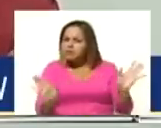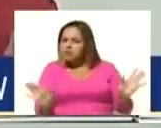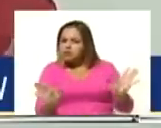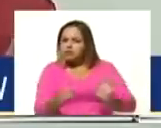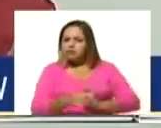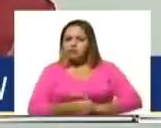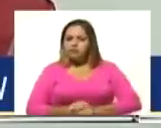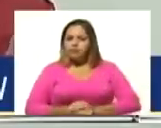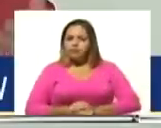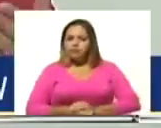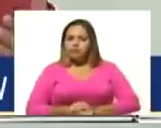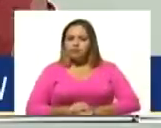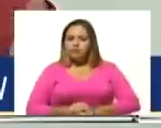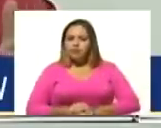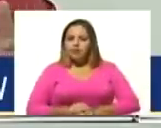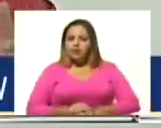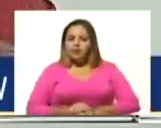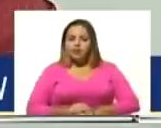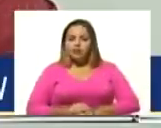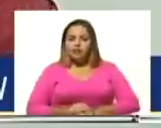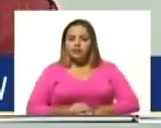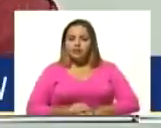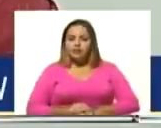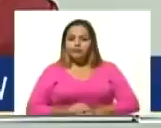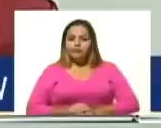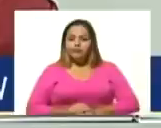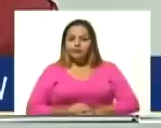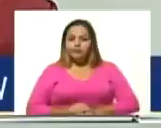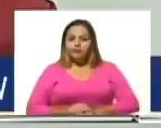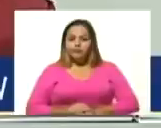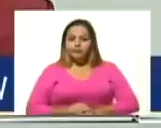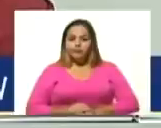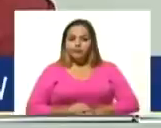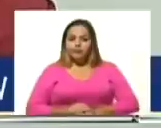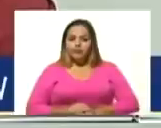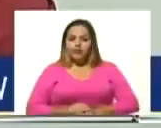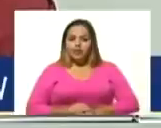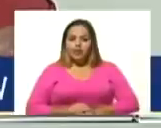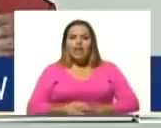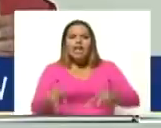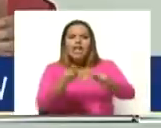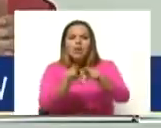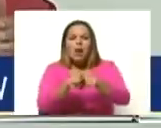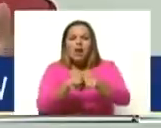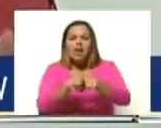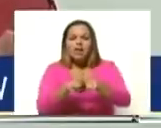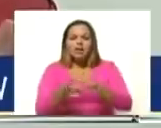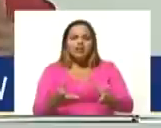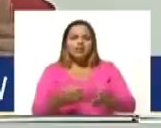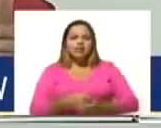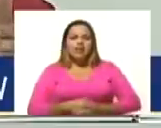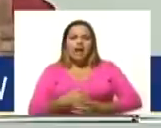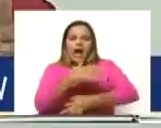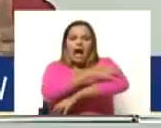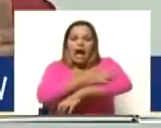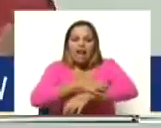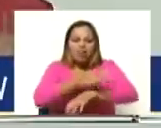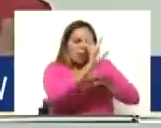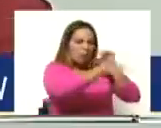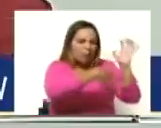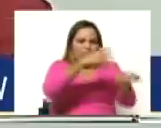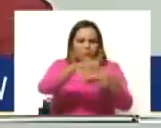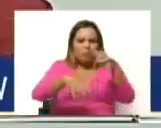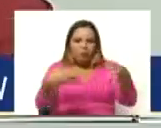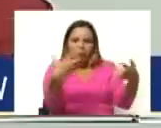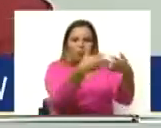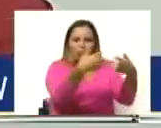Es el saco de gatos, y me perdonan los gatos que los meten en este rollo, es el saco de gatos que